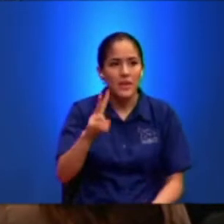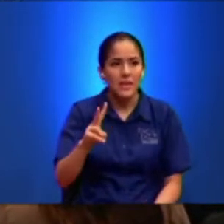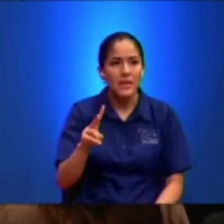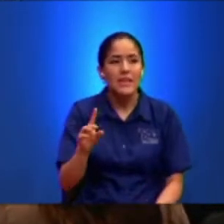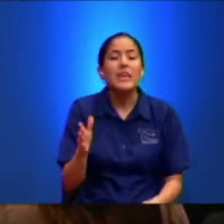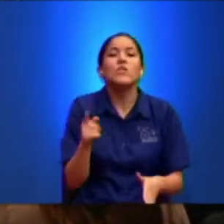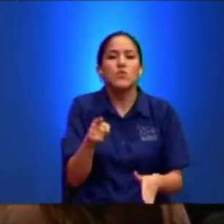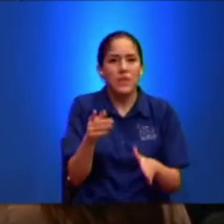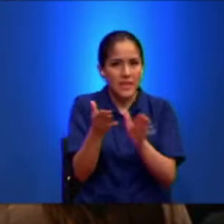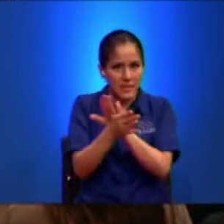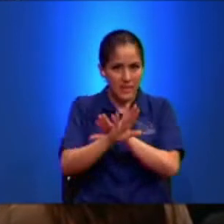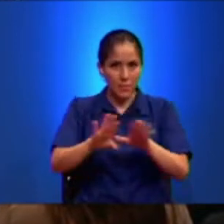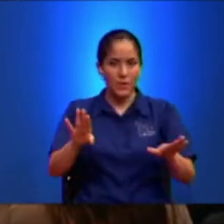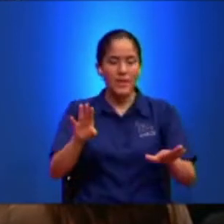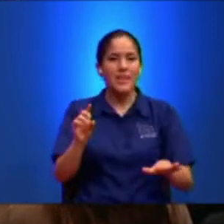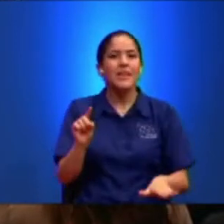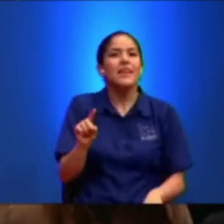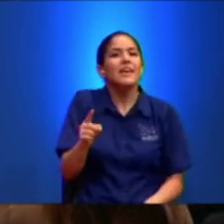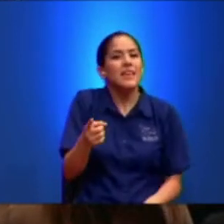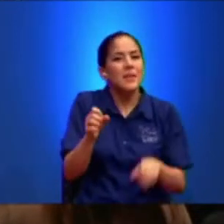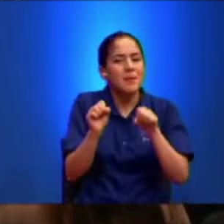Quien Se Va a Poder Ir A Burlar De Usted